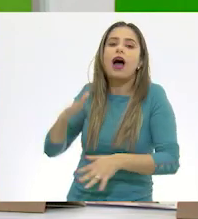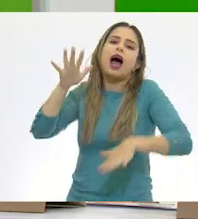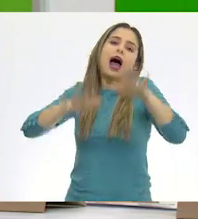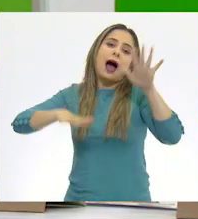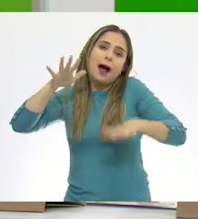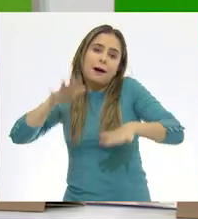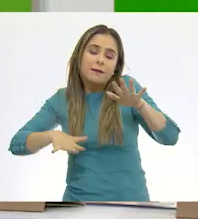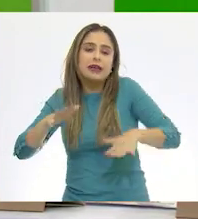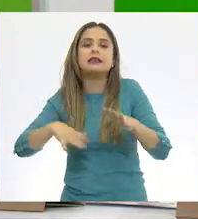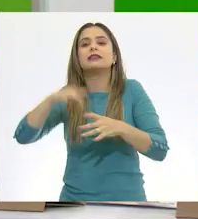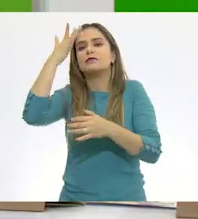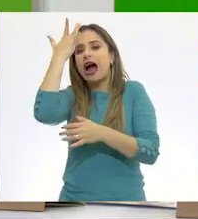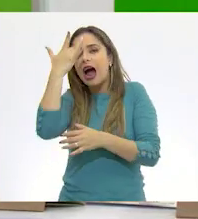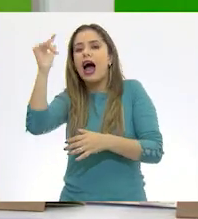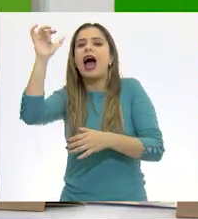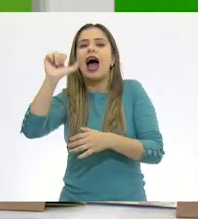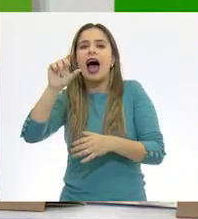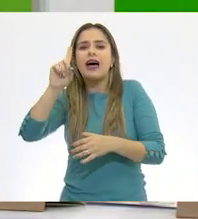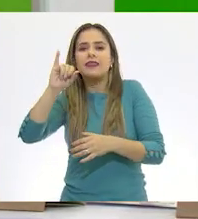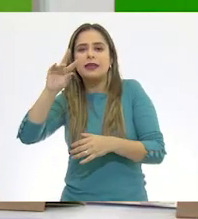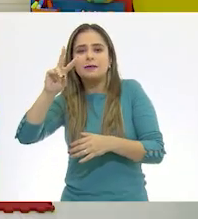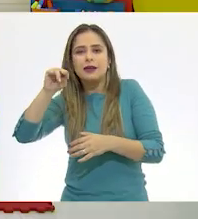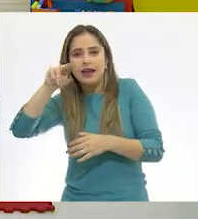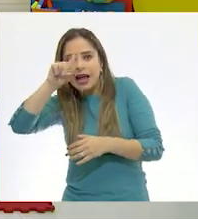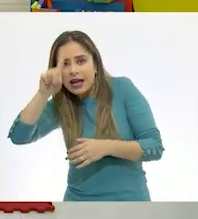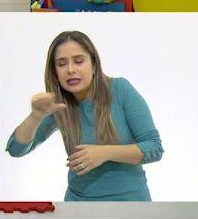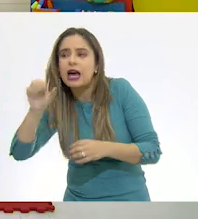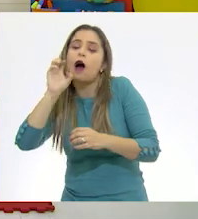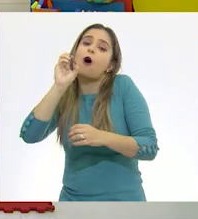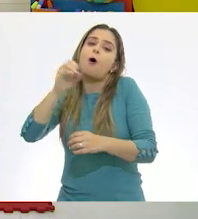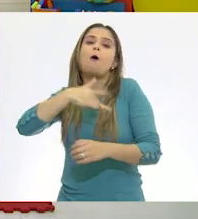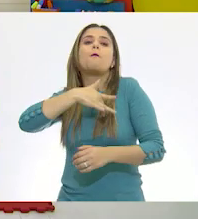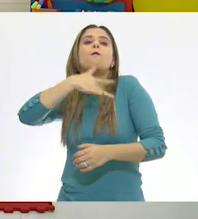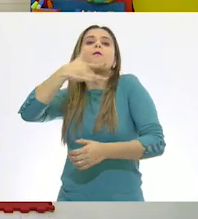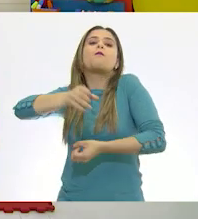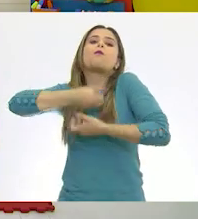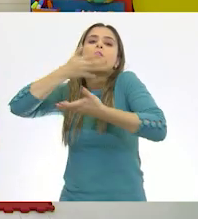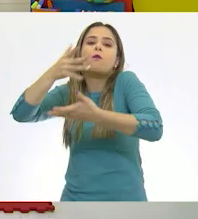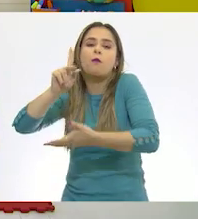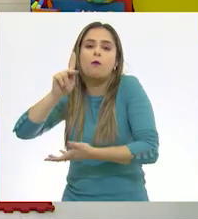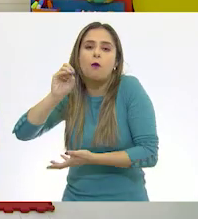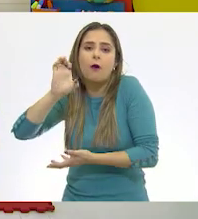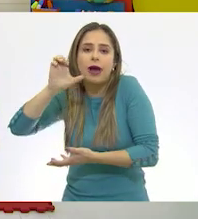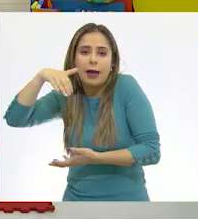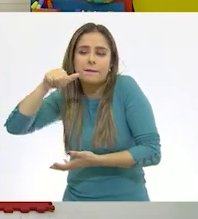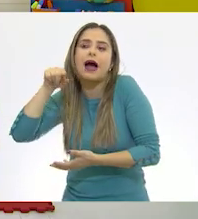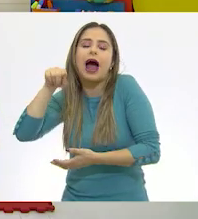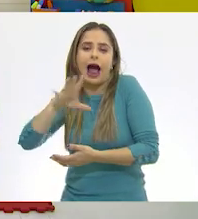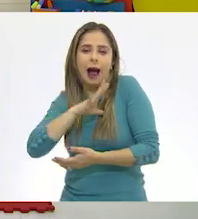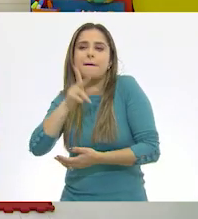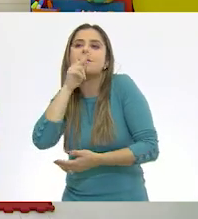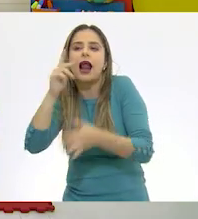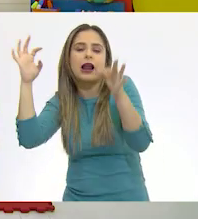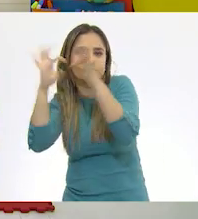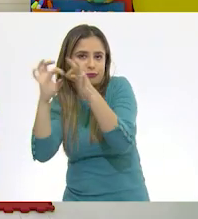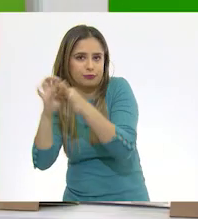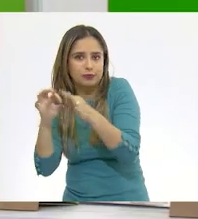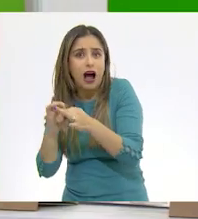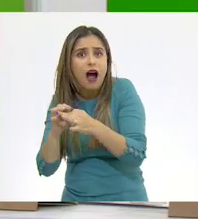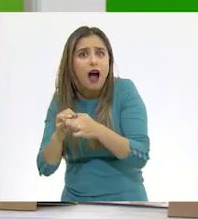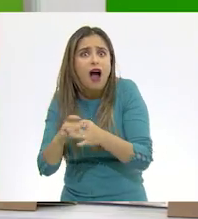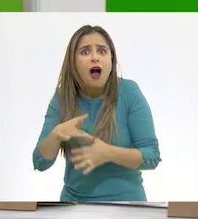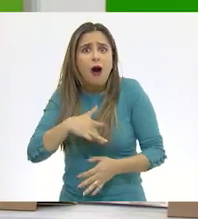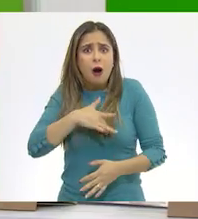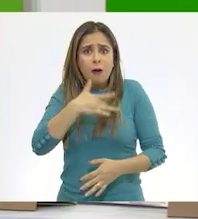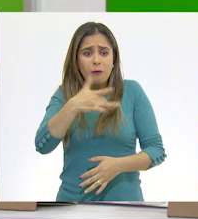en algunas adivinanzas y poemas. ¡Ay, poemas me encantan!